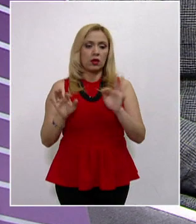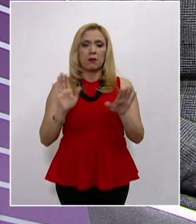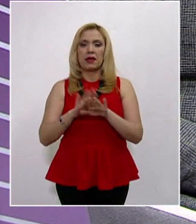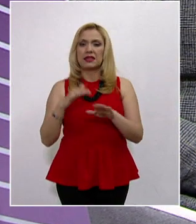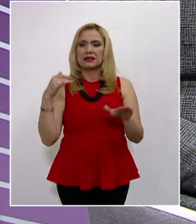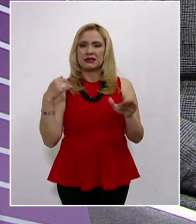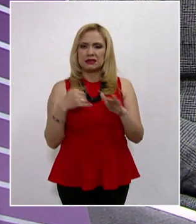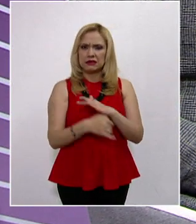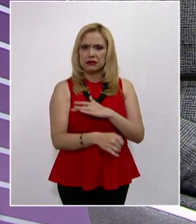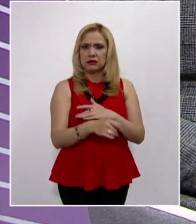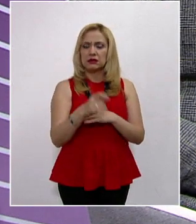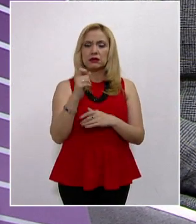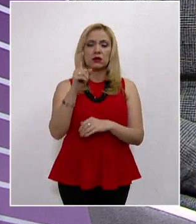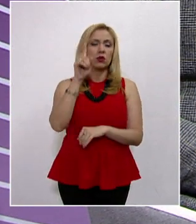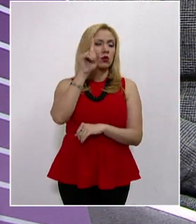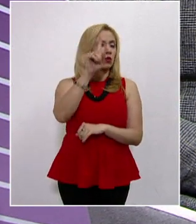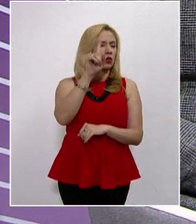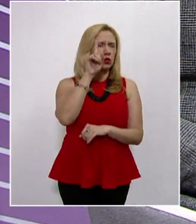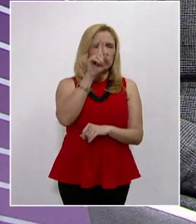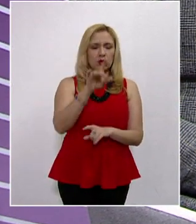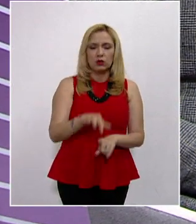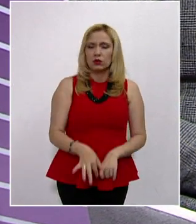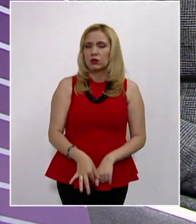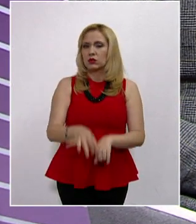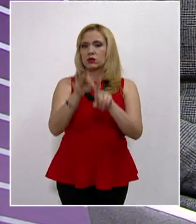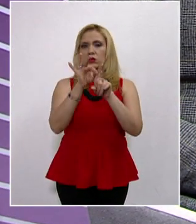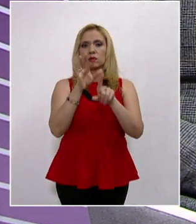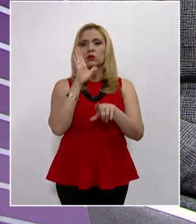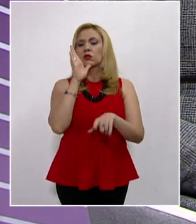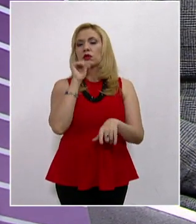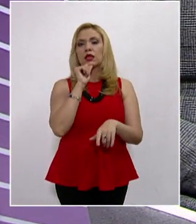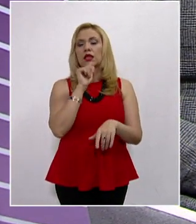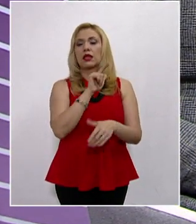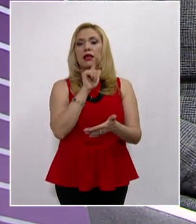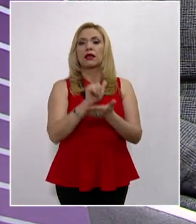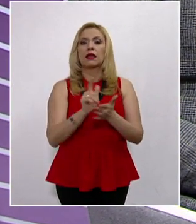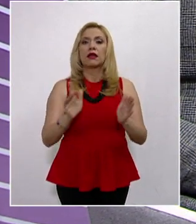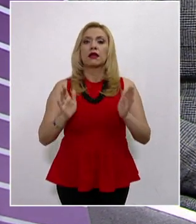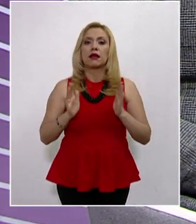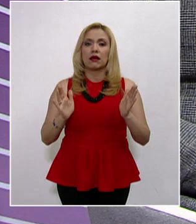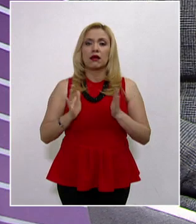es justo uno de excepción. O sea, no puede ser el fuero militar